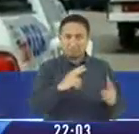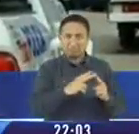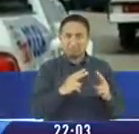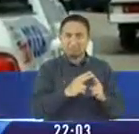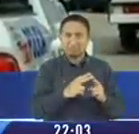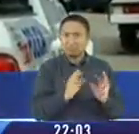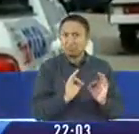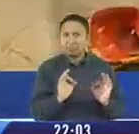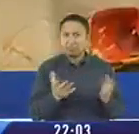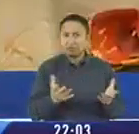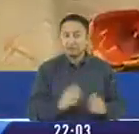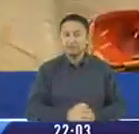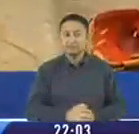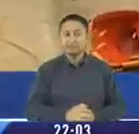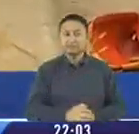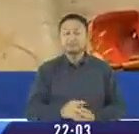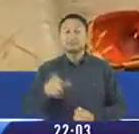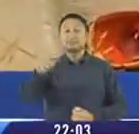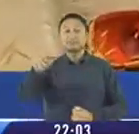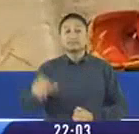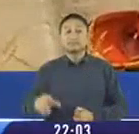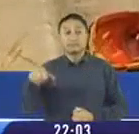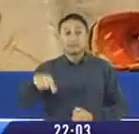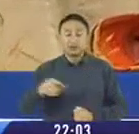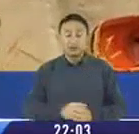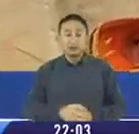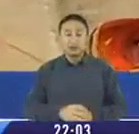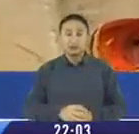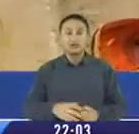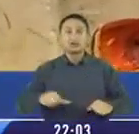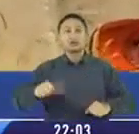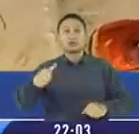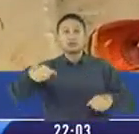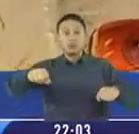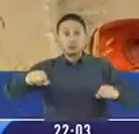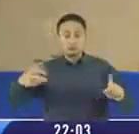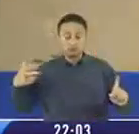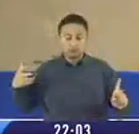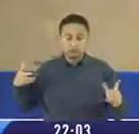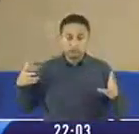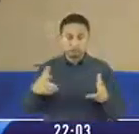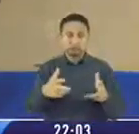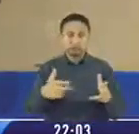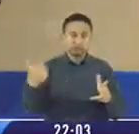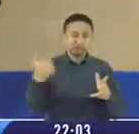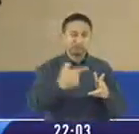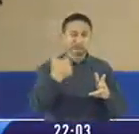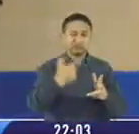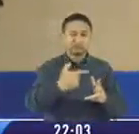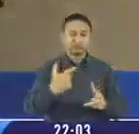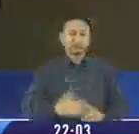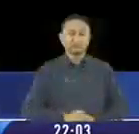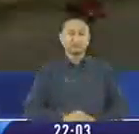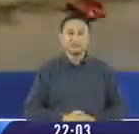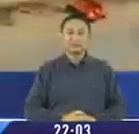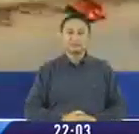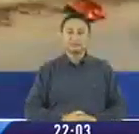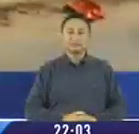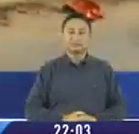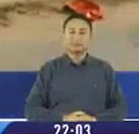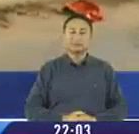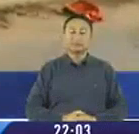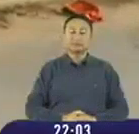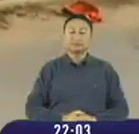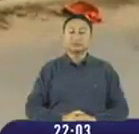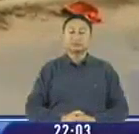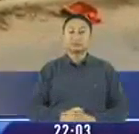del sector. Sus atacantes se habrían acercado a bordo de otra motocicleta cuando le dispararon. Por eso es que